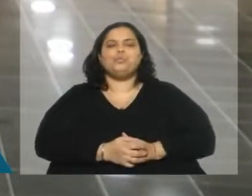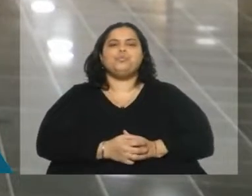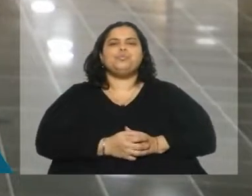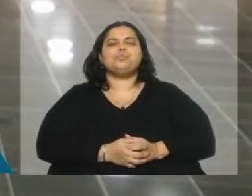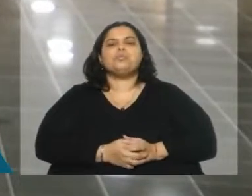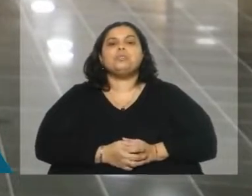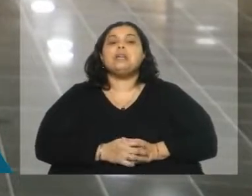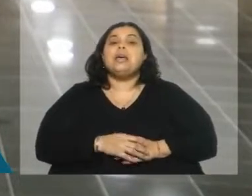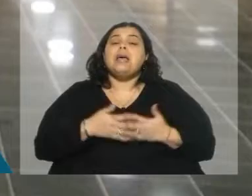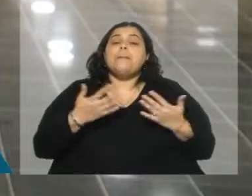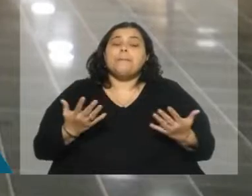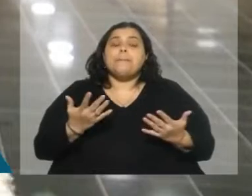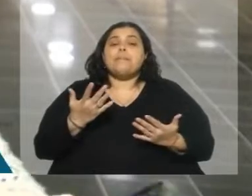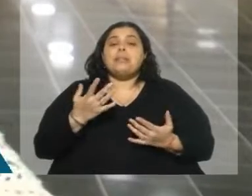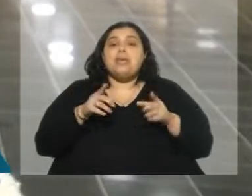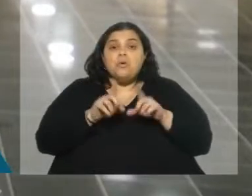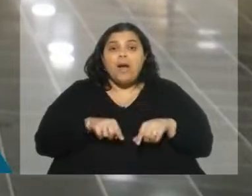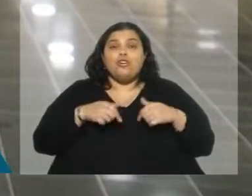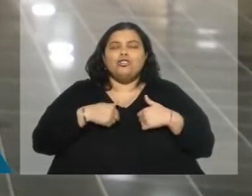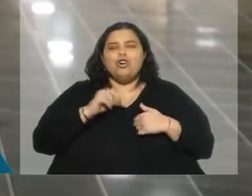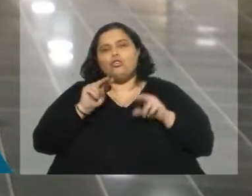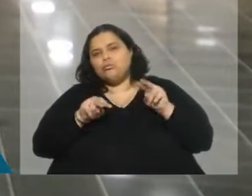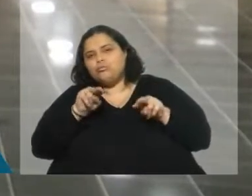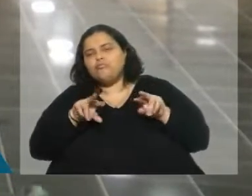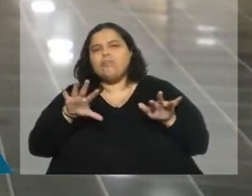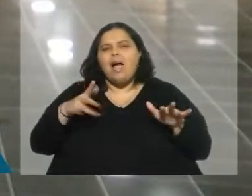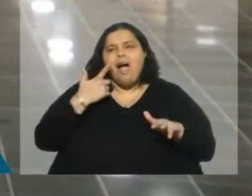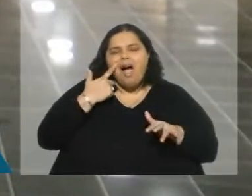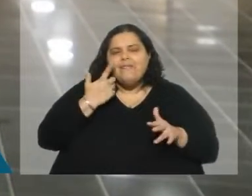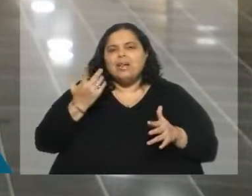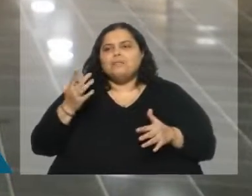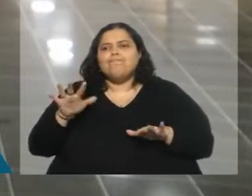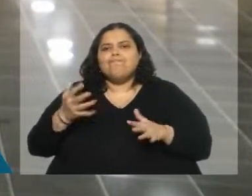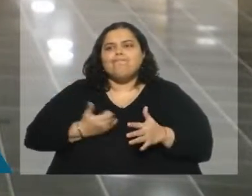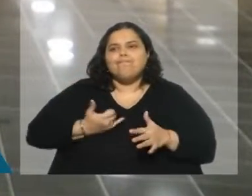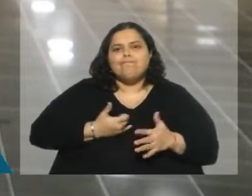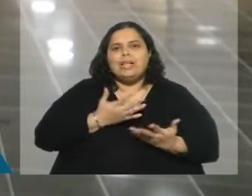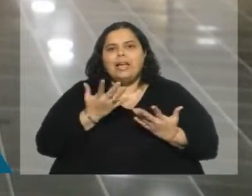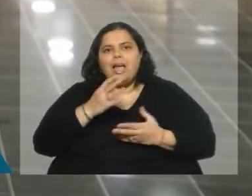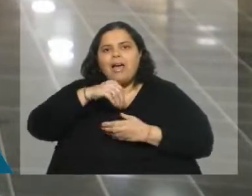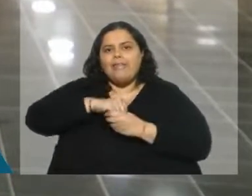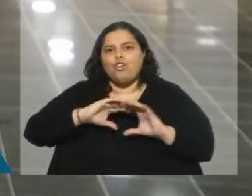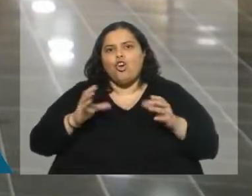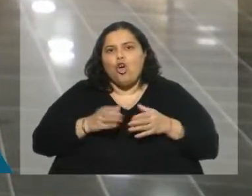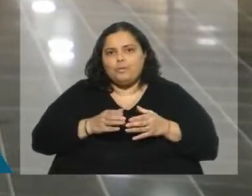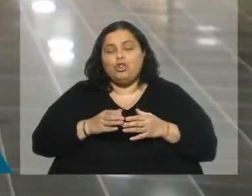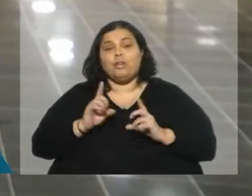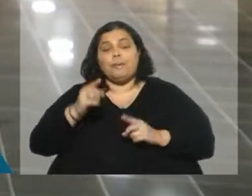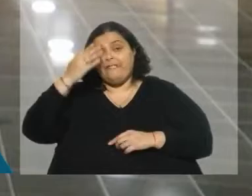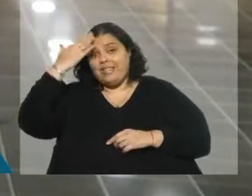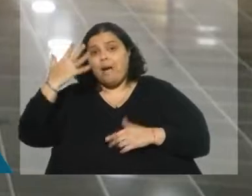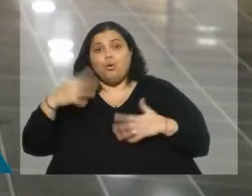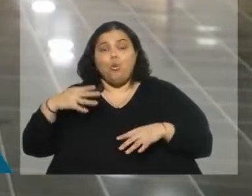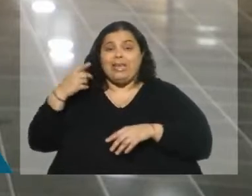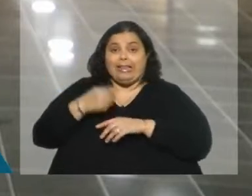de todas maneras hemos ido sondeando lo que ha sucedido dentro de la comisión la oposición ha sido muy crítica con